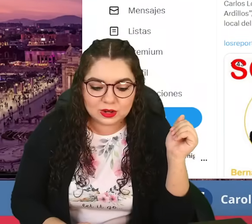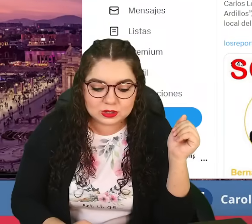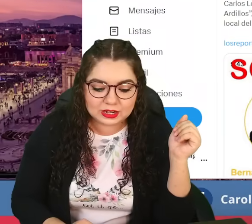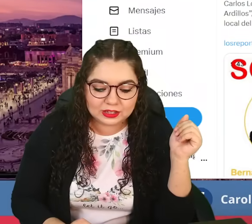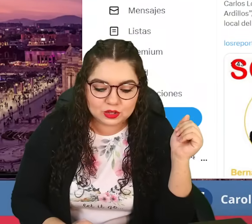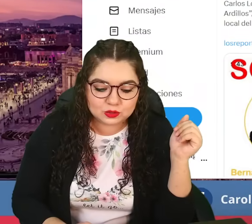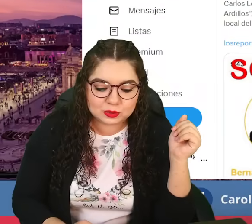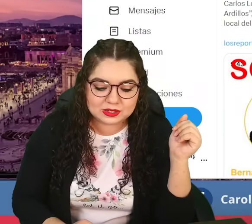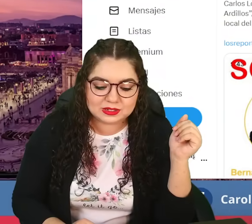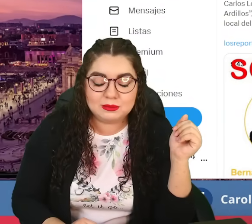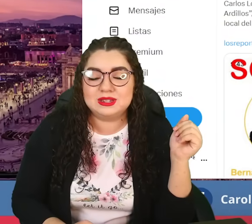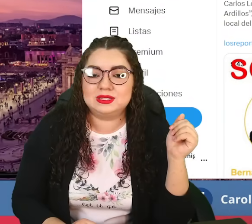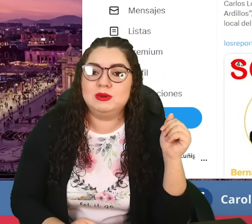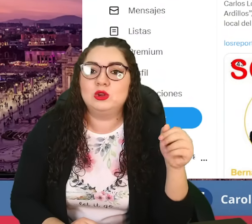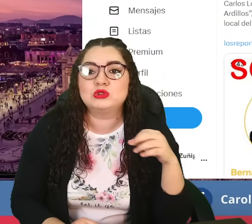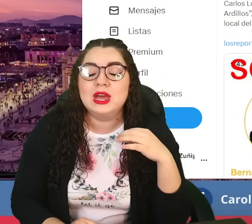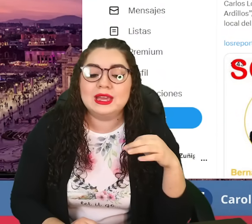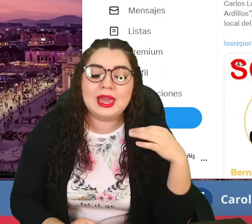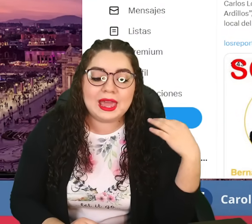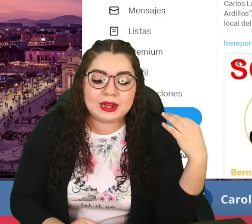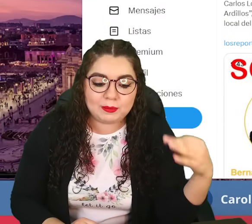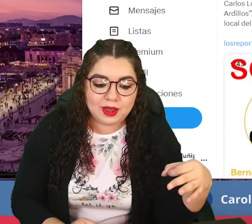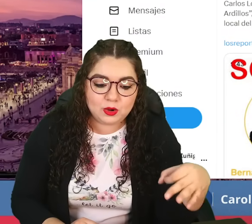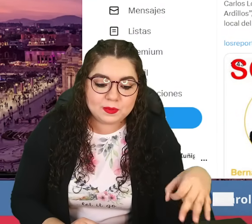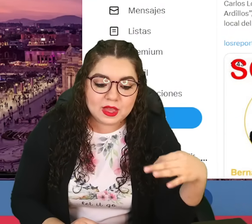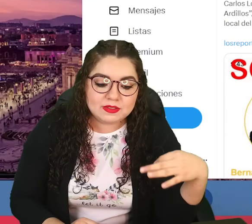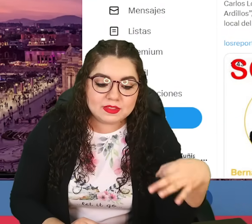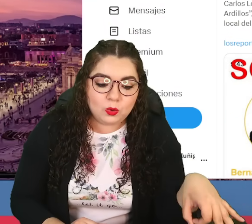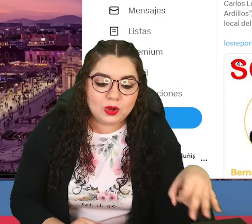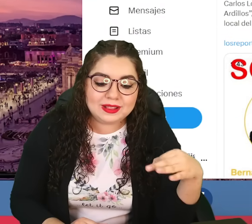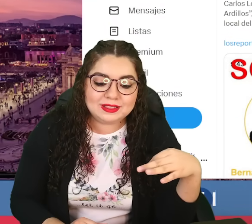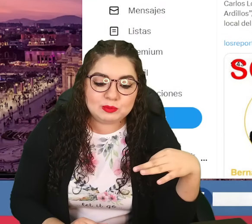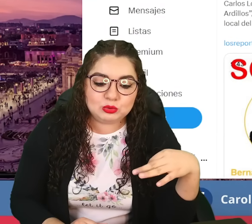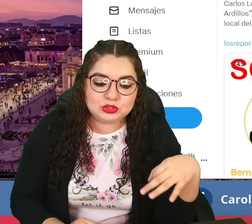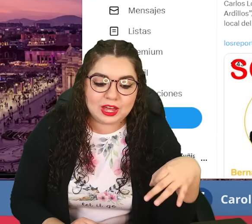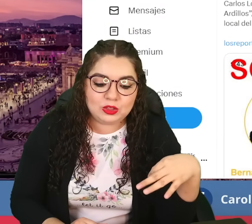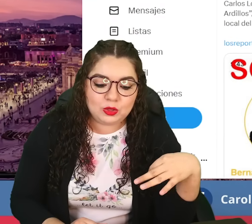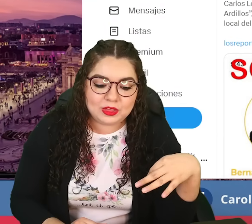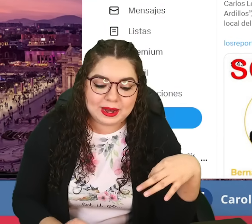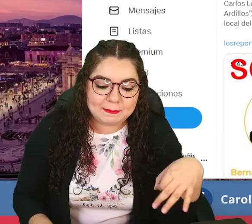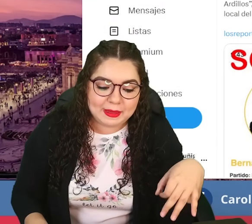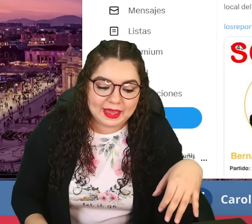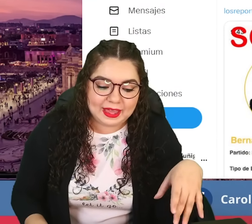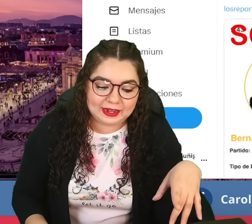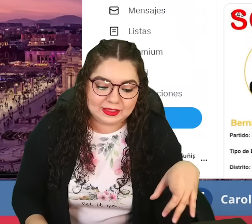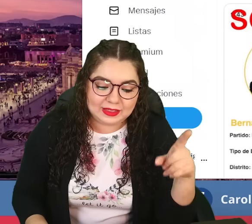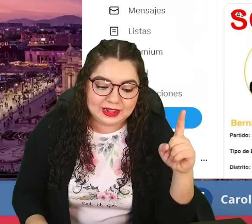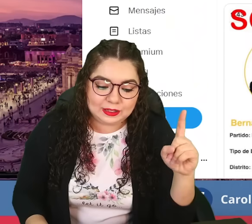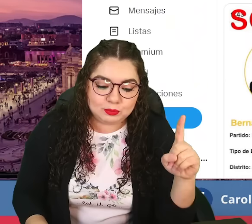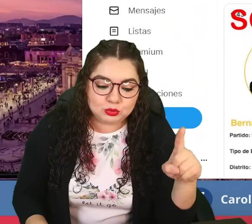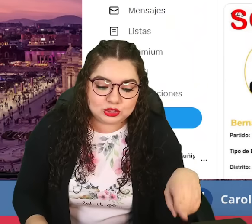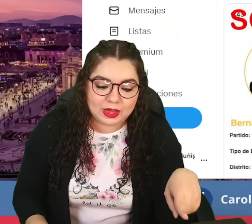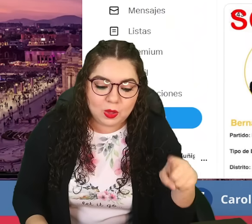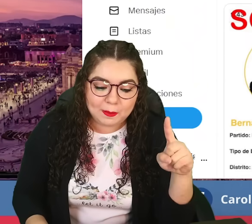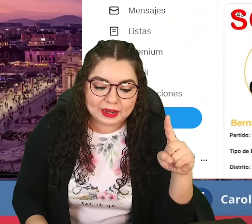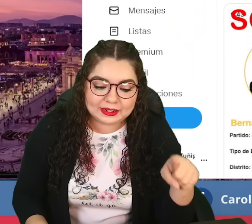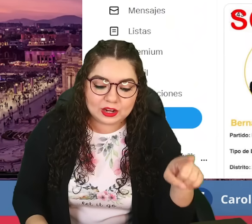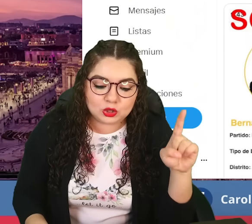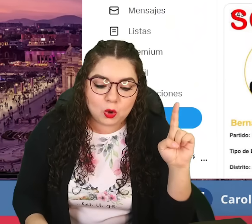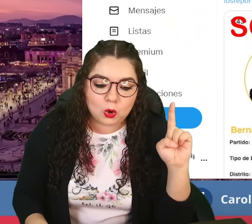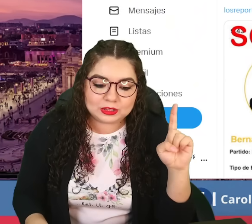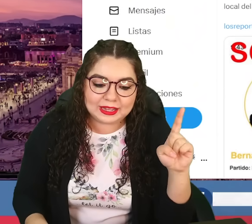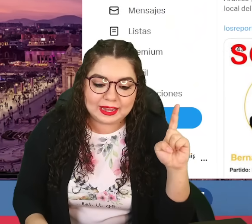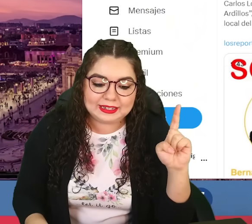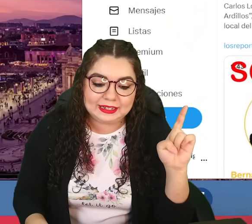líder de los Ardillos pues es ni más ni menos que hermano de un diputado del PRD, del diputado